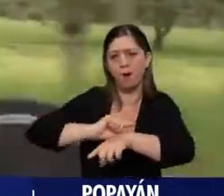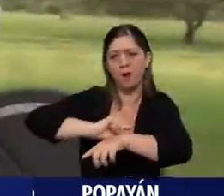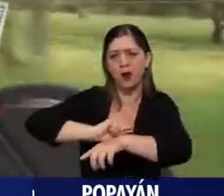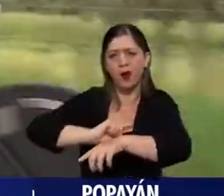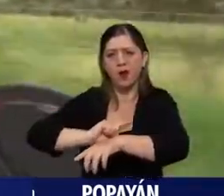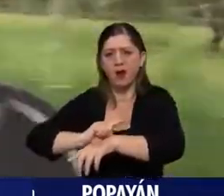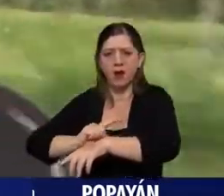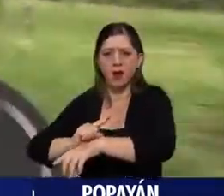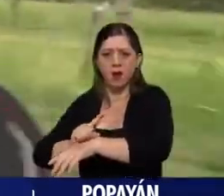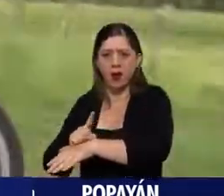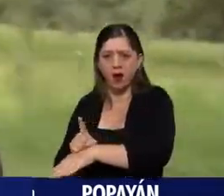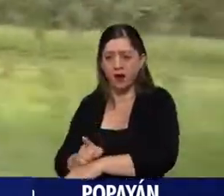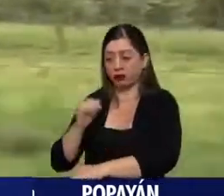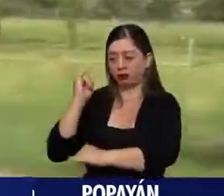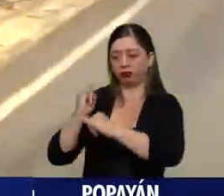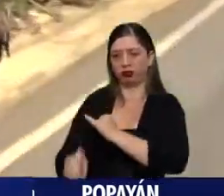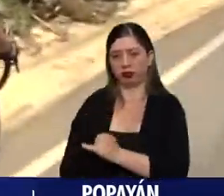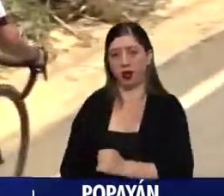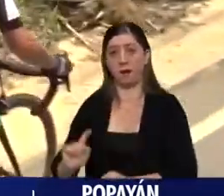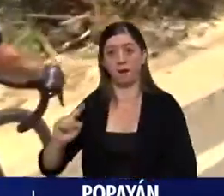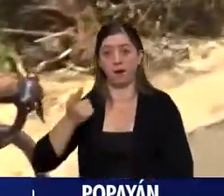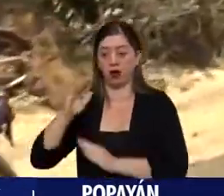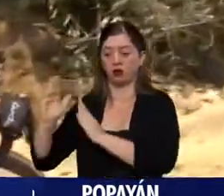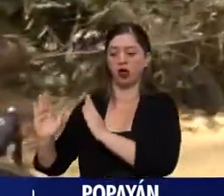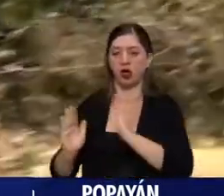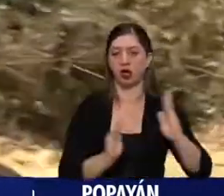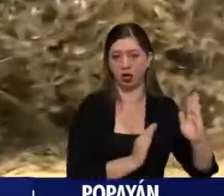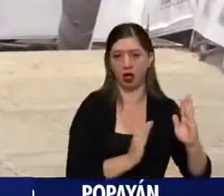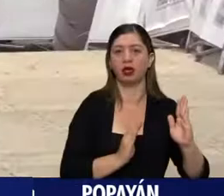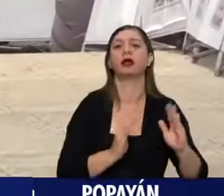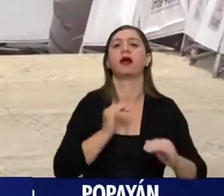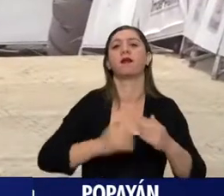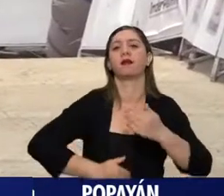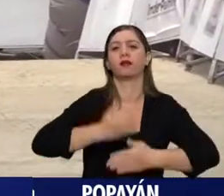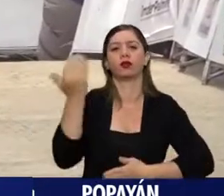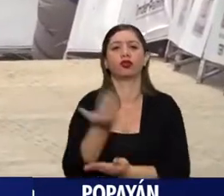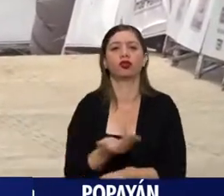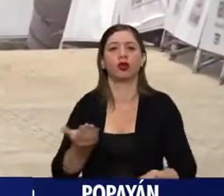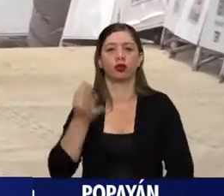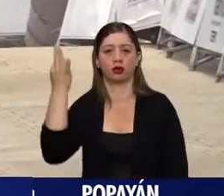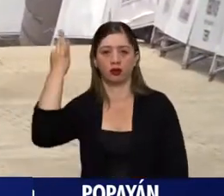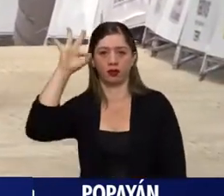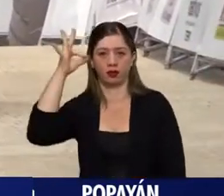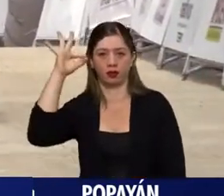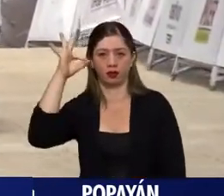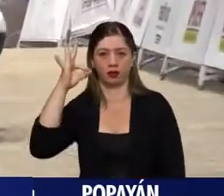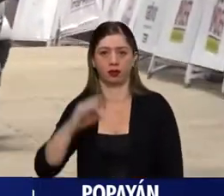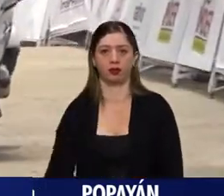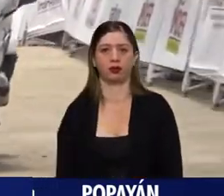de cara al resultado final. La primera etapa comenzará y concluirá en el municipio de Palmira.